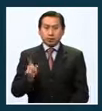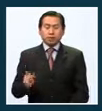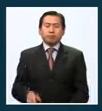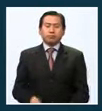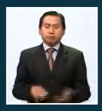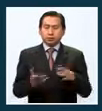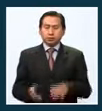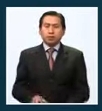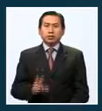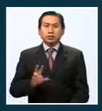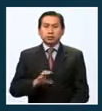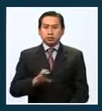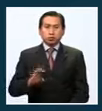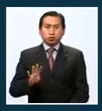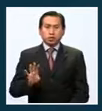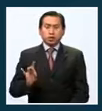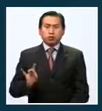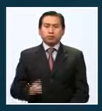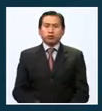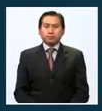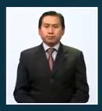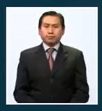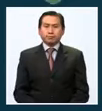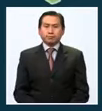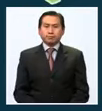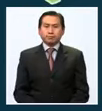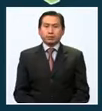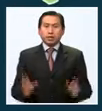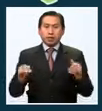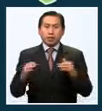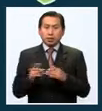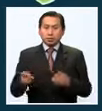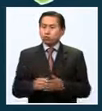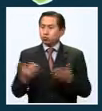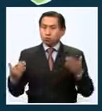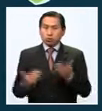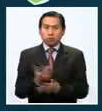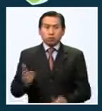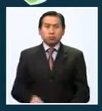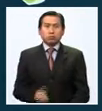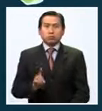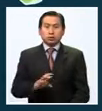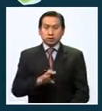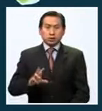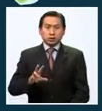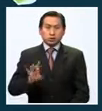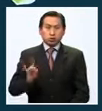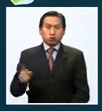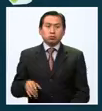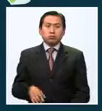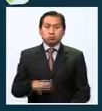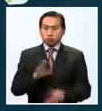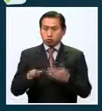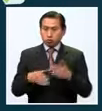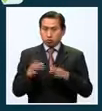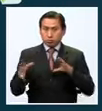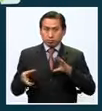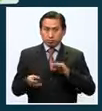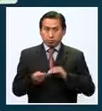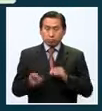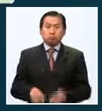5.157, decesos, 348. La Paz, nuevos contagios, 138,